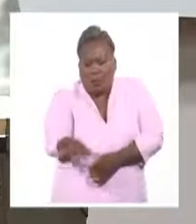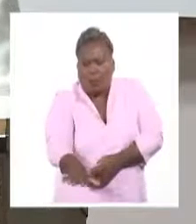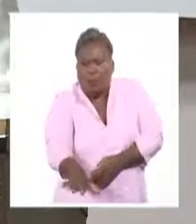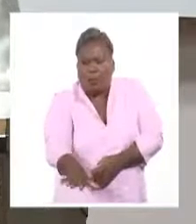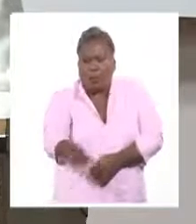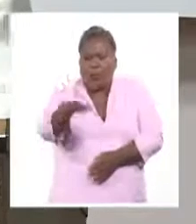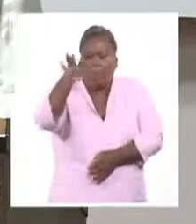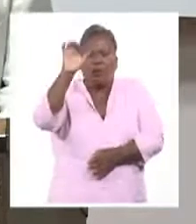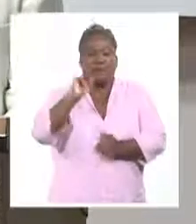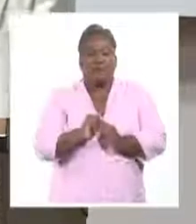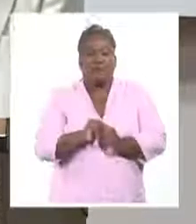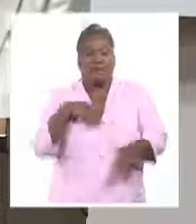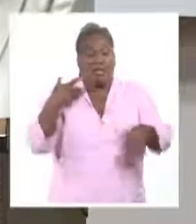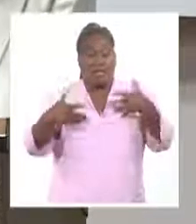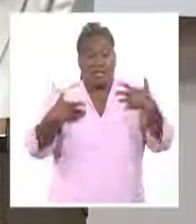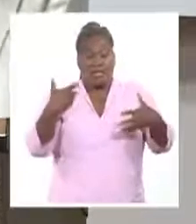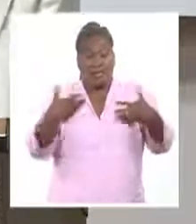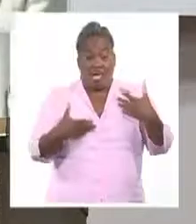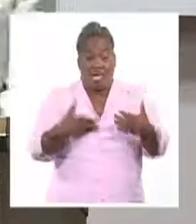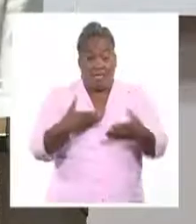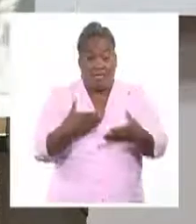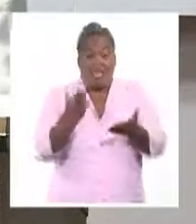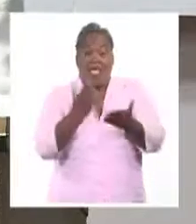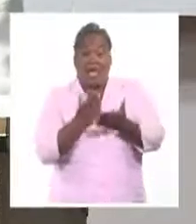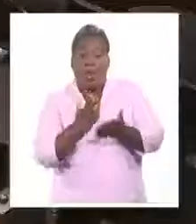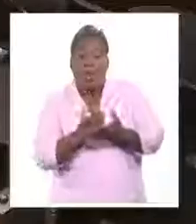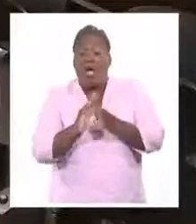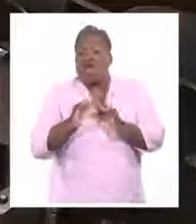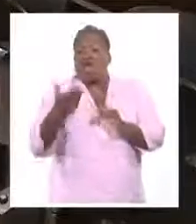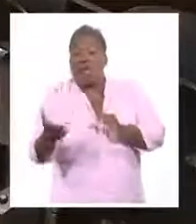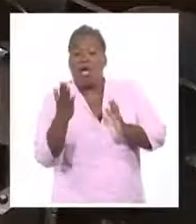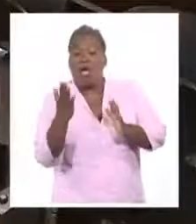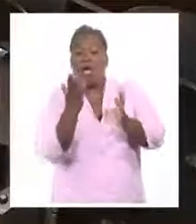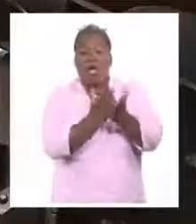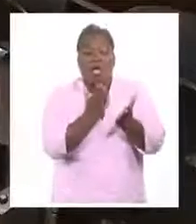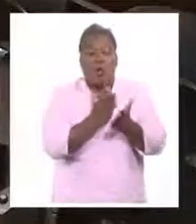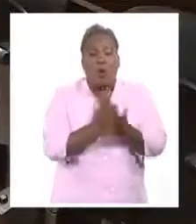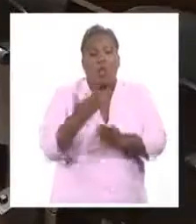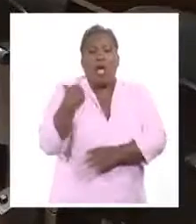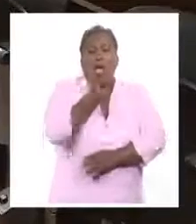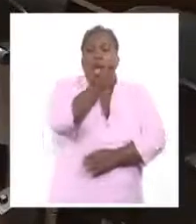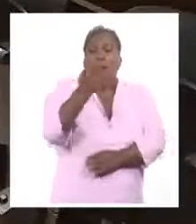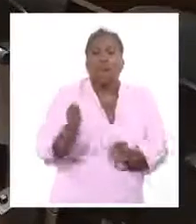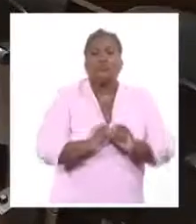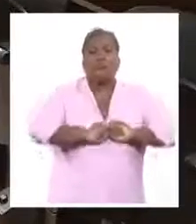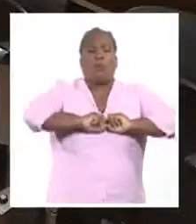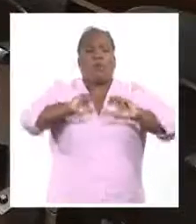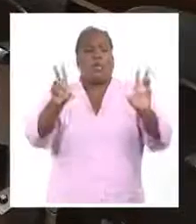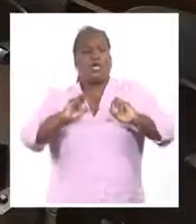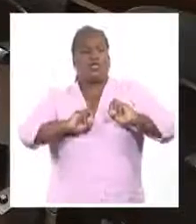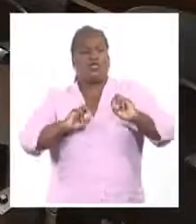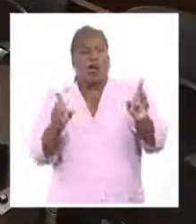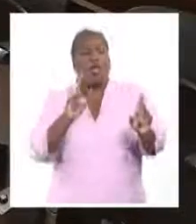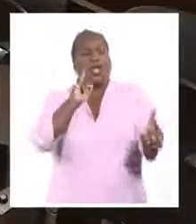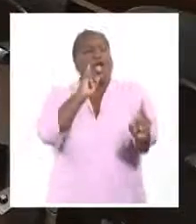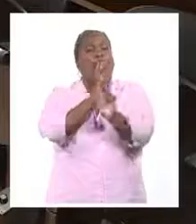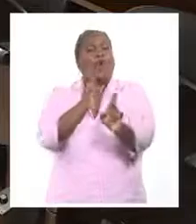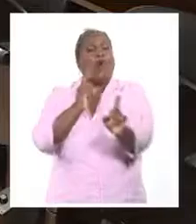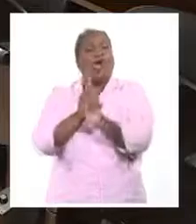tempranas mediante actividades extracurriculares altamente creativas, concursos, publicaciones digitales, encuentros de